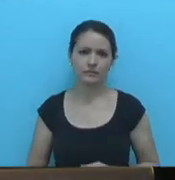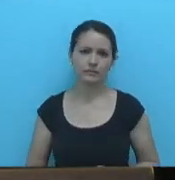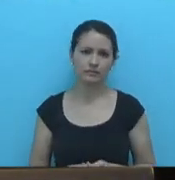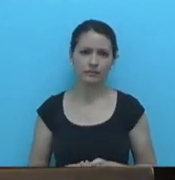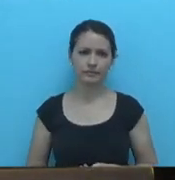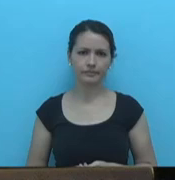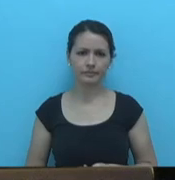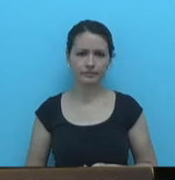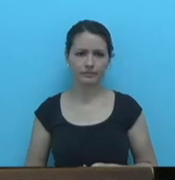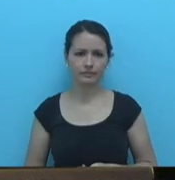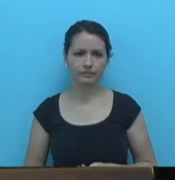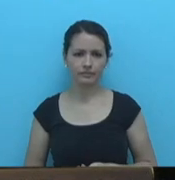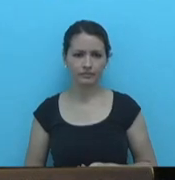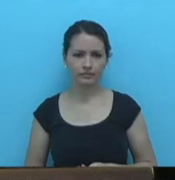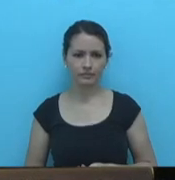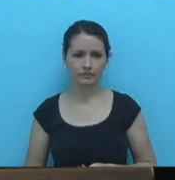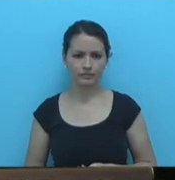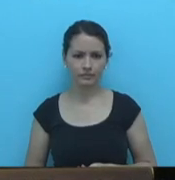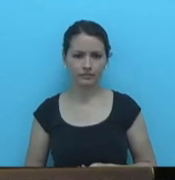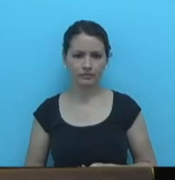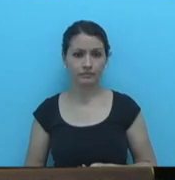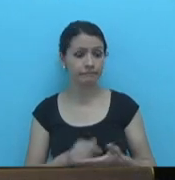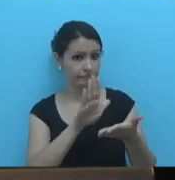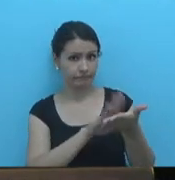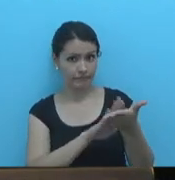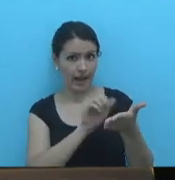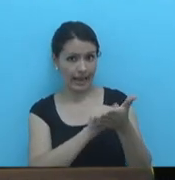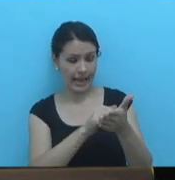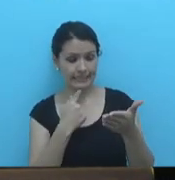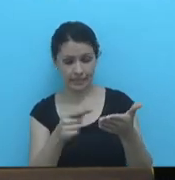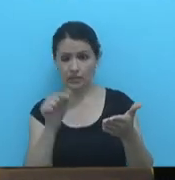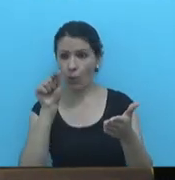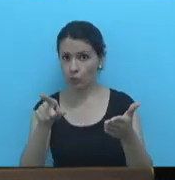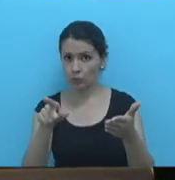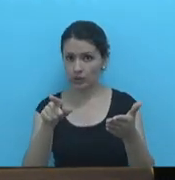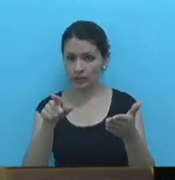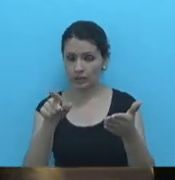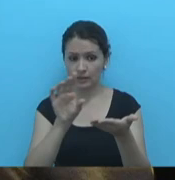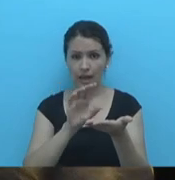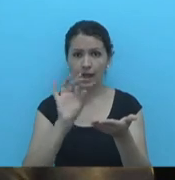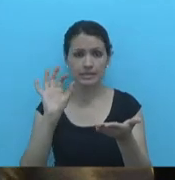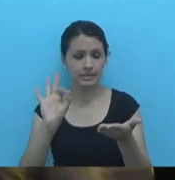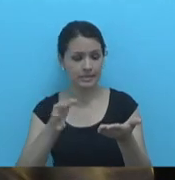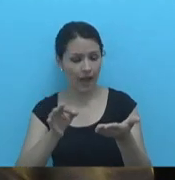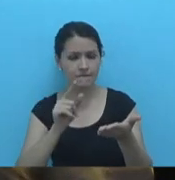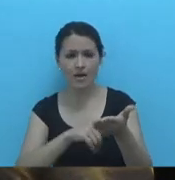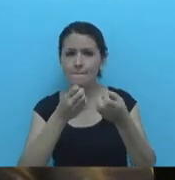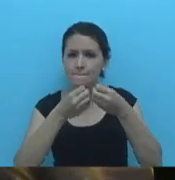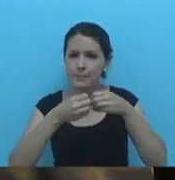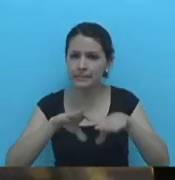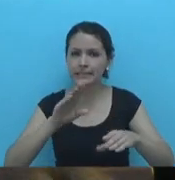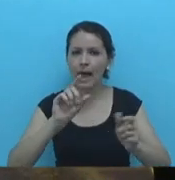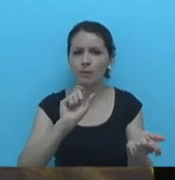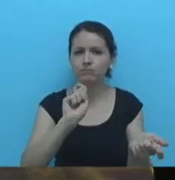obligado. Como es de su conocimiento, le dicen al trabajador despedido, hemos iniciado un proceso de transformación